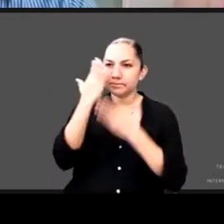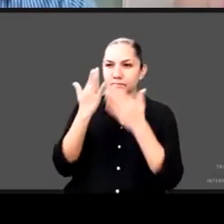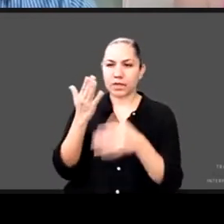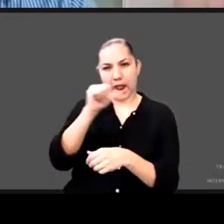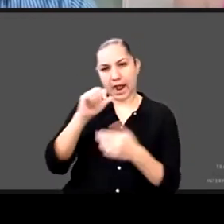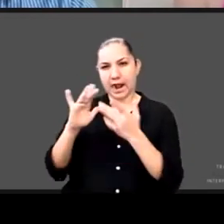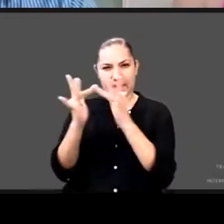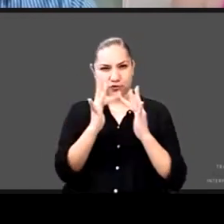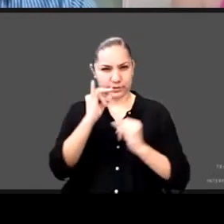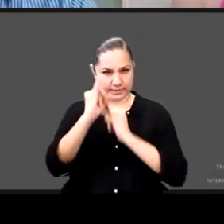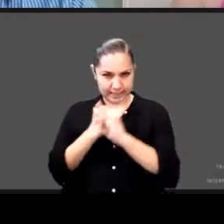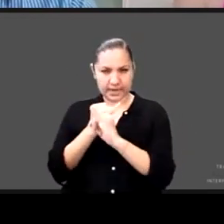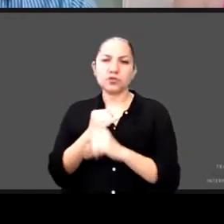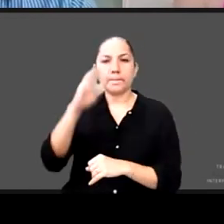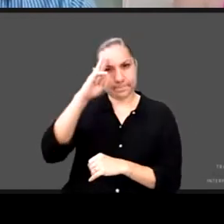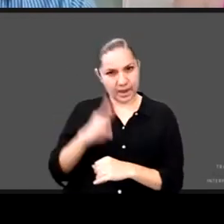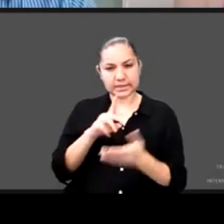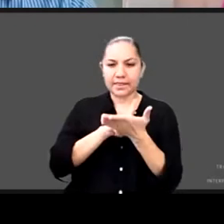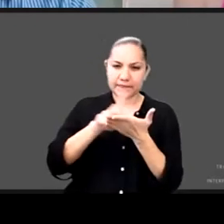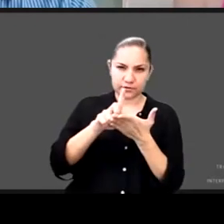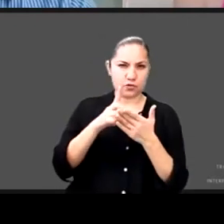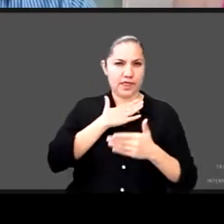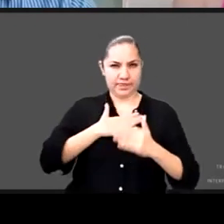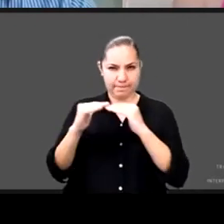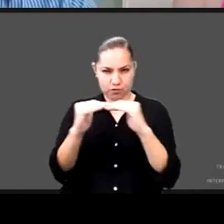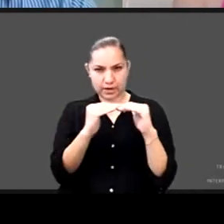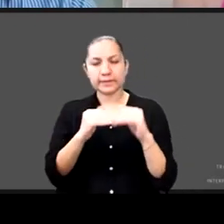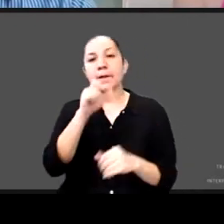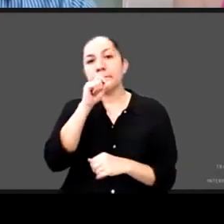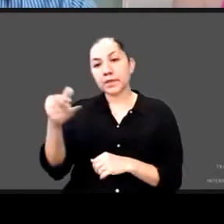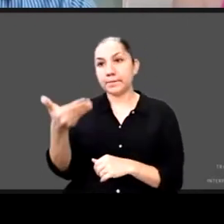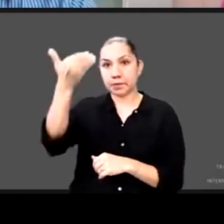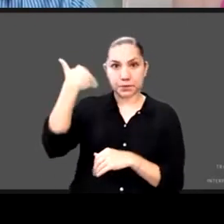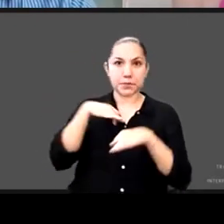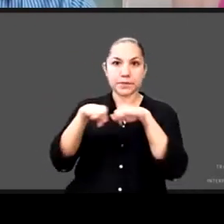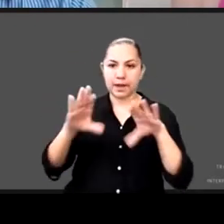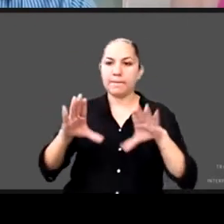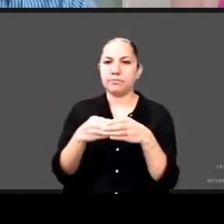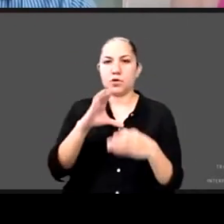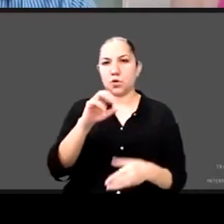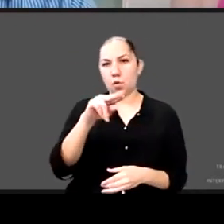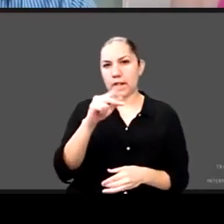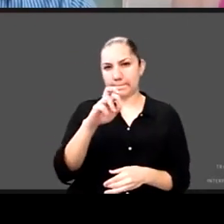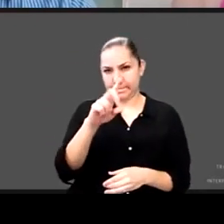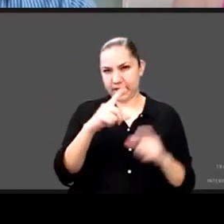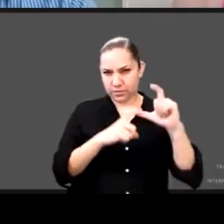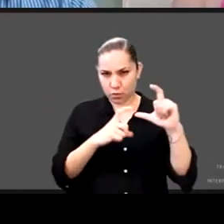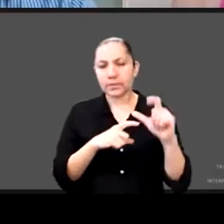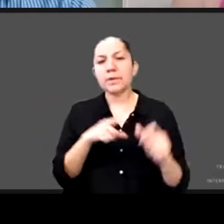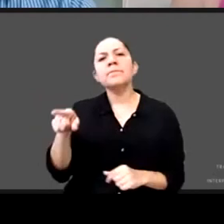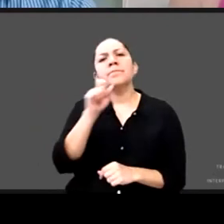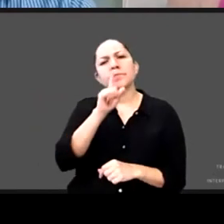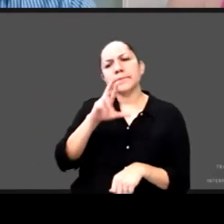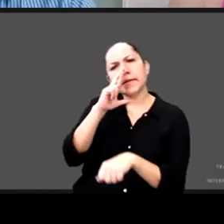Humanos y Democracia. Trabajó en el Consejo Nacional para Prevenir la Discriminación, CONAPRED, y fue responsable del grupo de seguimiento